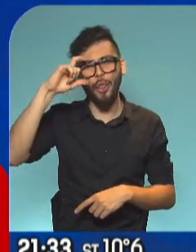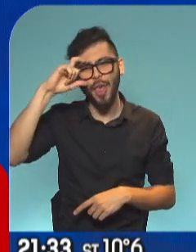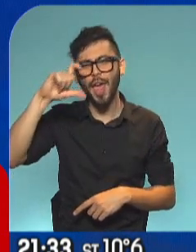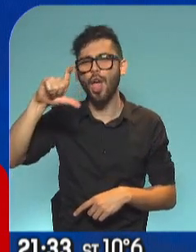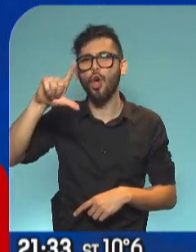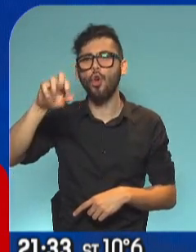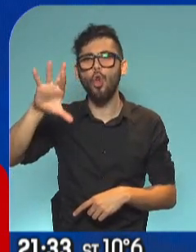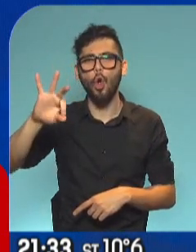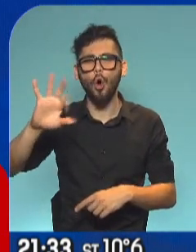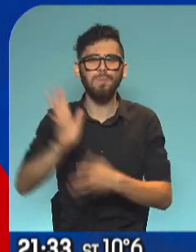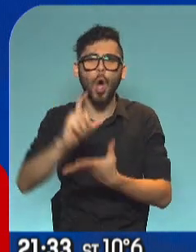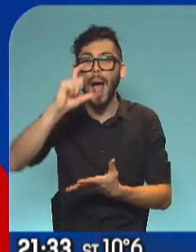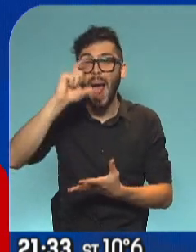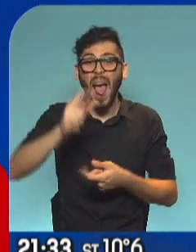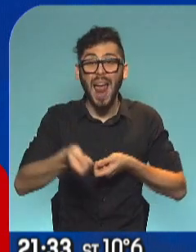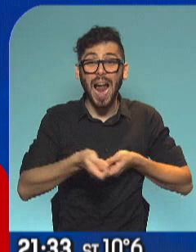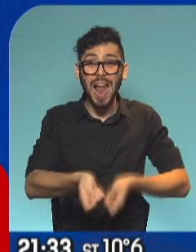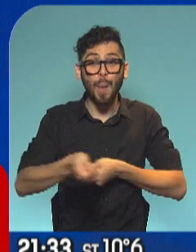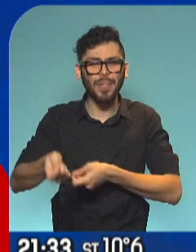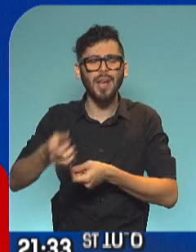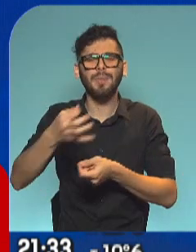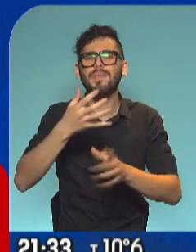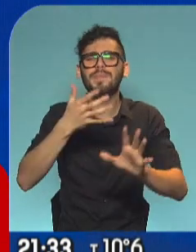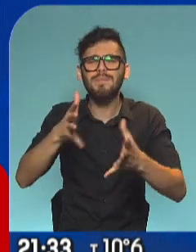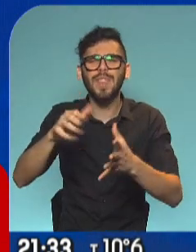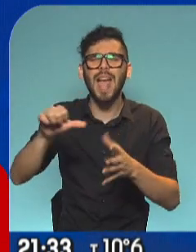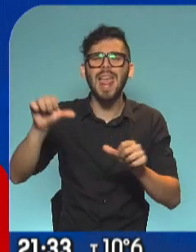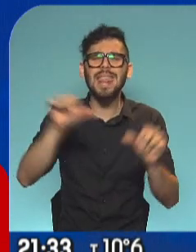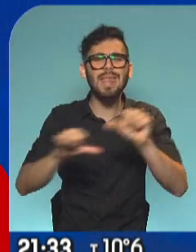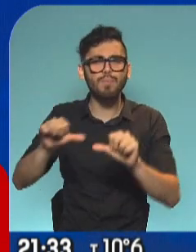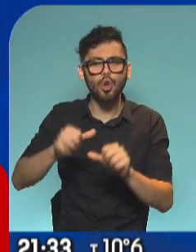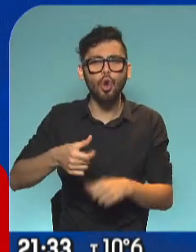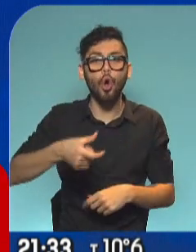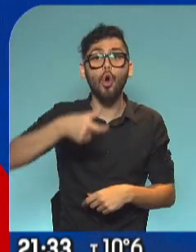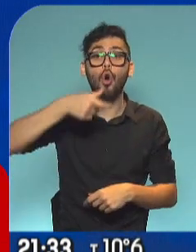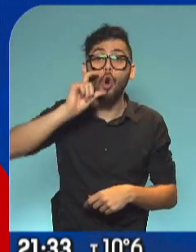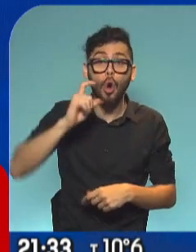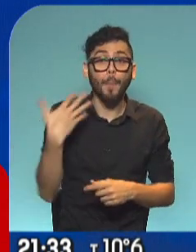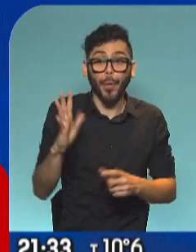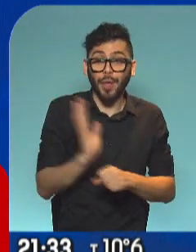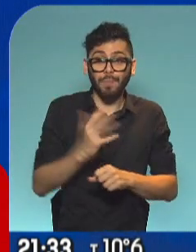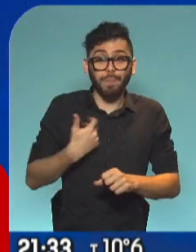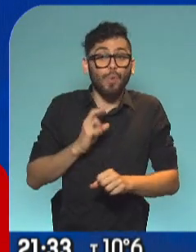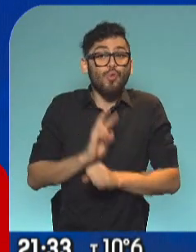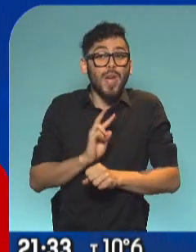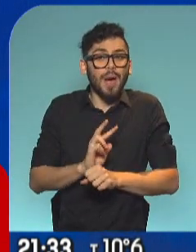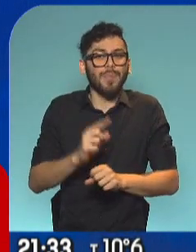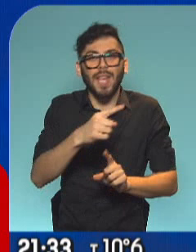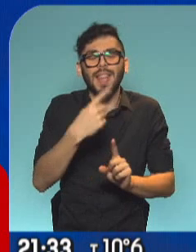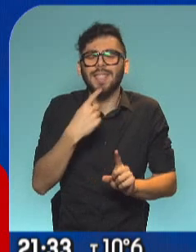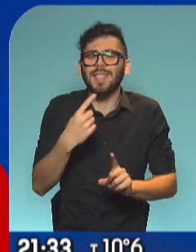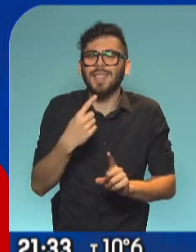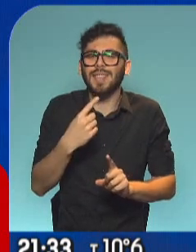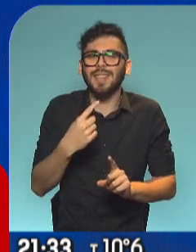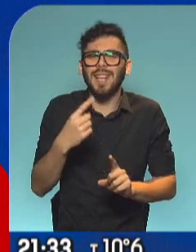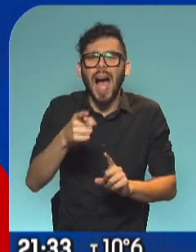traducción fue como una lavandina, una especie de químico que podría ser ingerido para prevenir todo esto. No lo hizo, ahora acaba